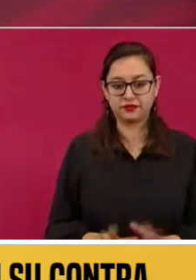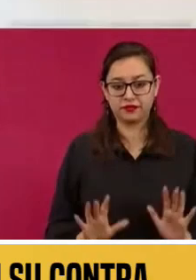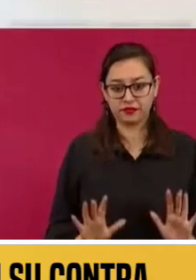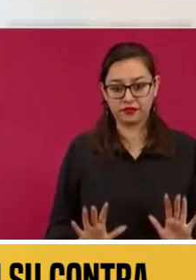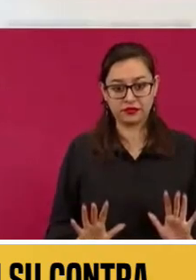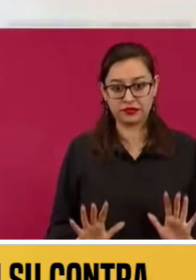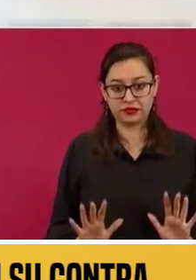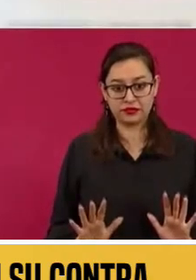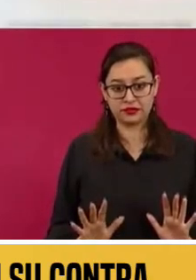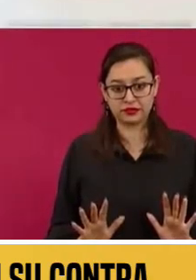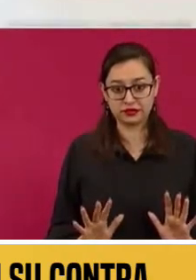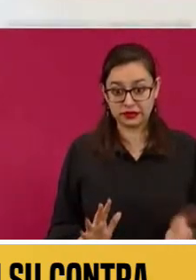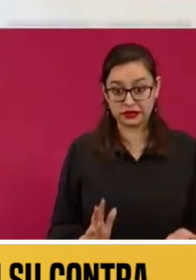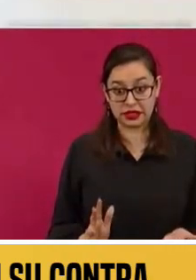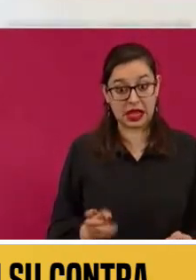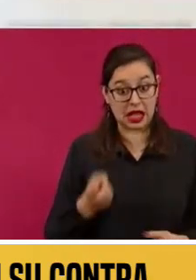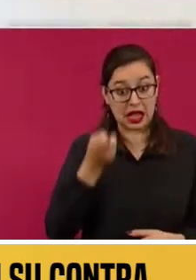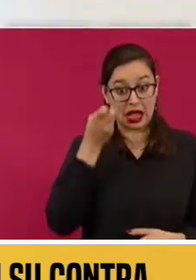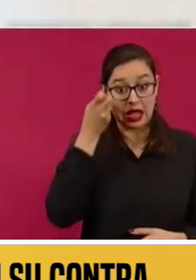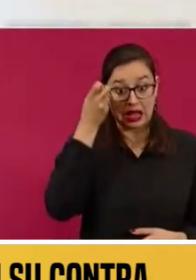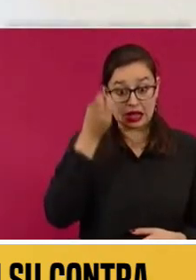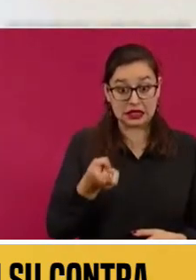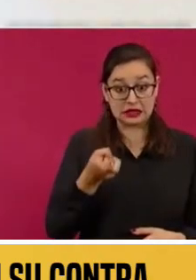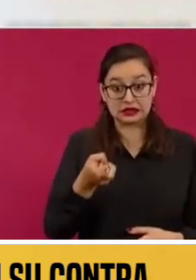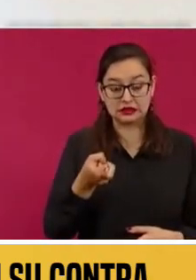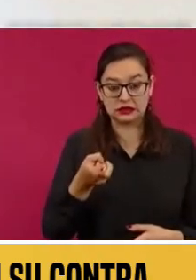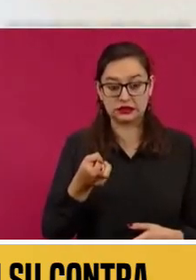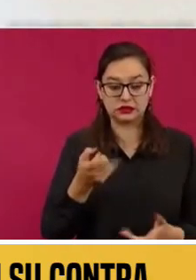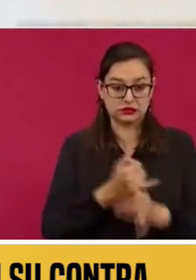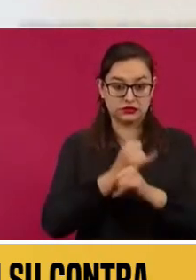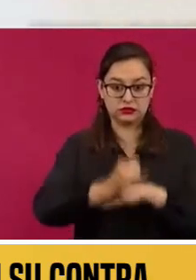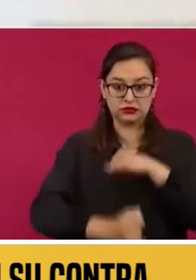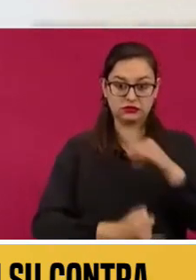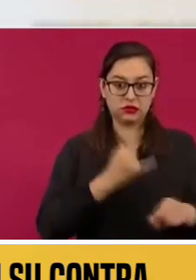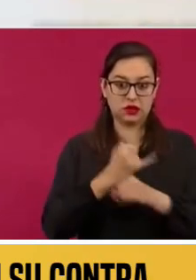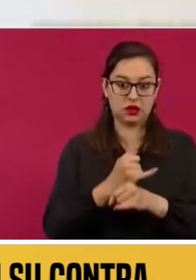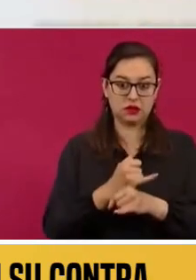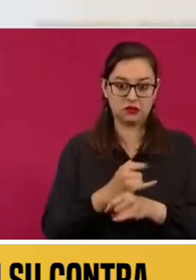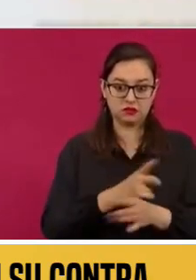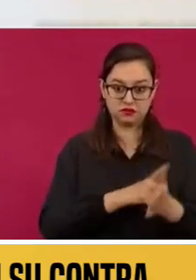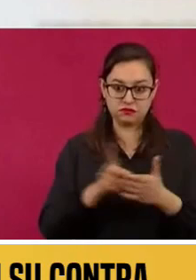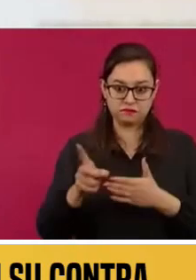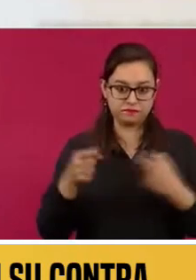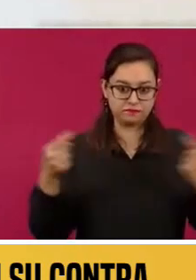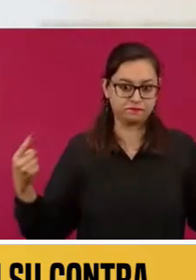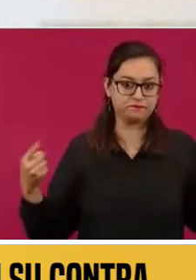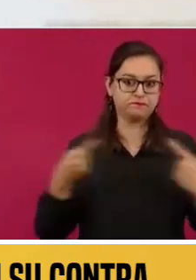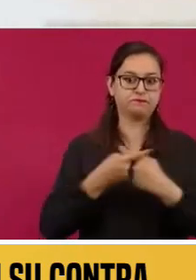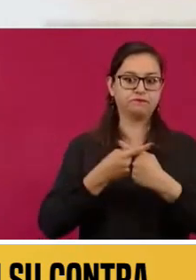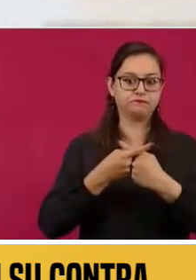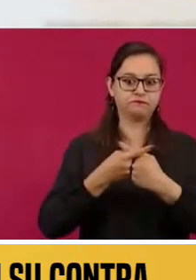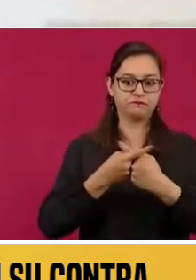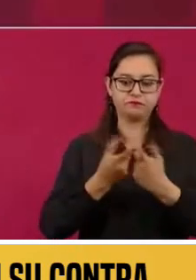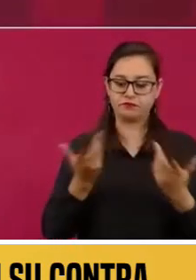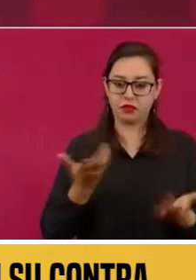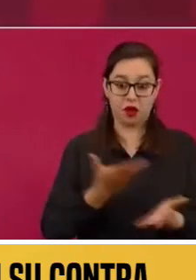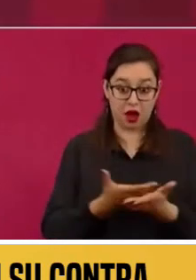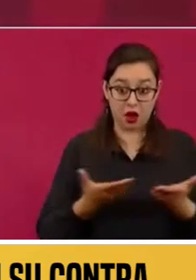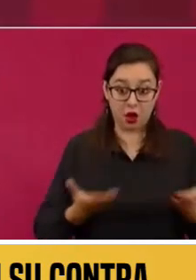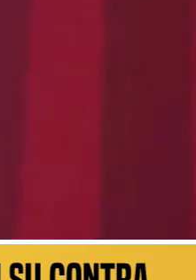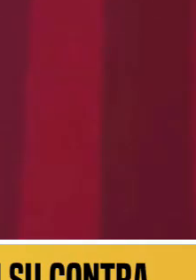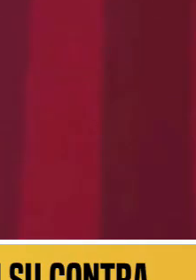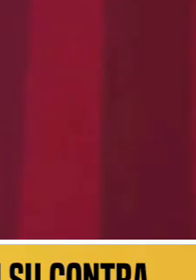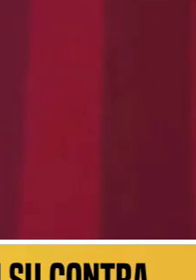Eso es contrario al derecho internacional. Son de las cosas que ya no deben